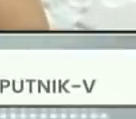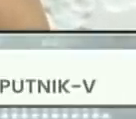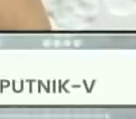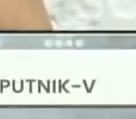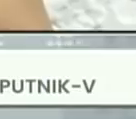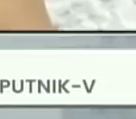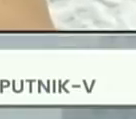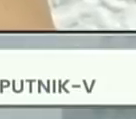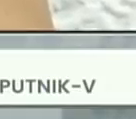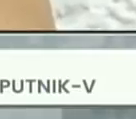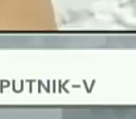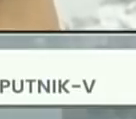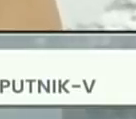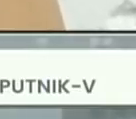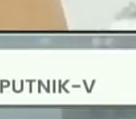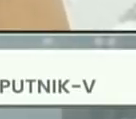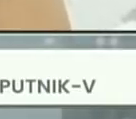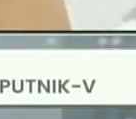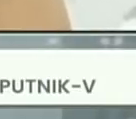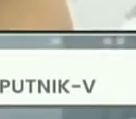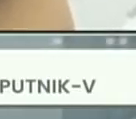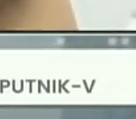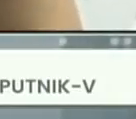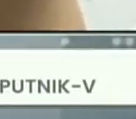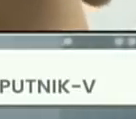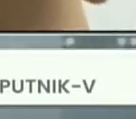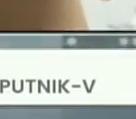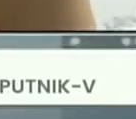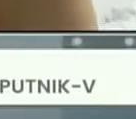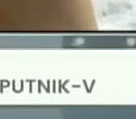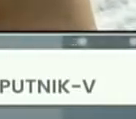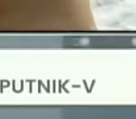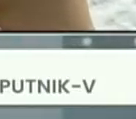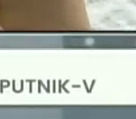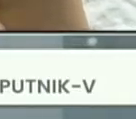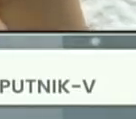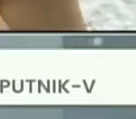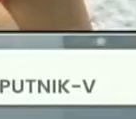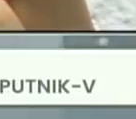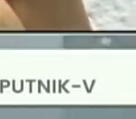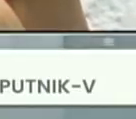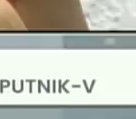de lo que llaman en otro argot popular,